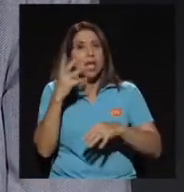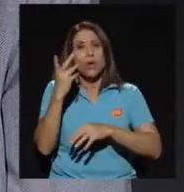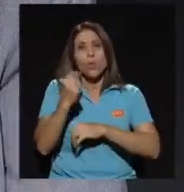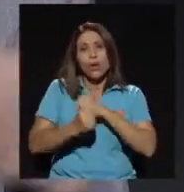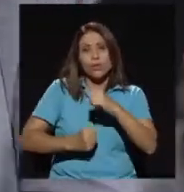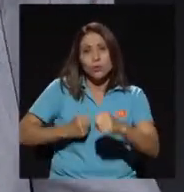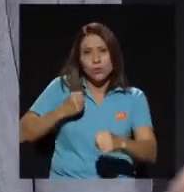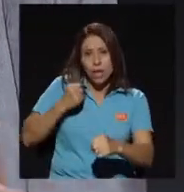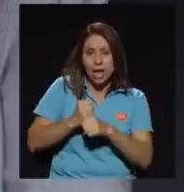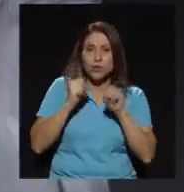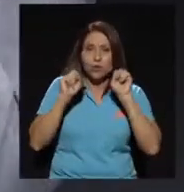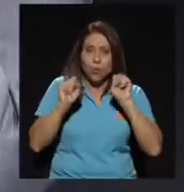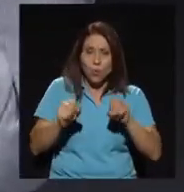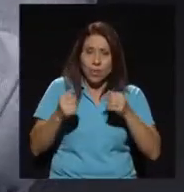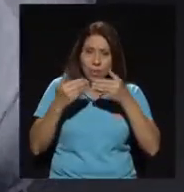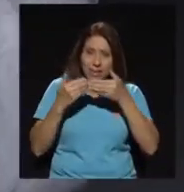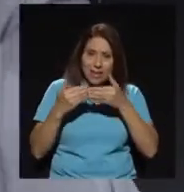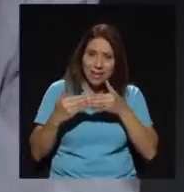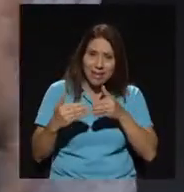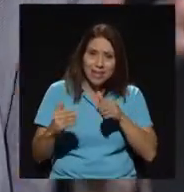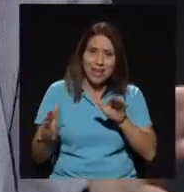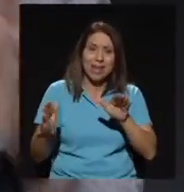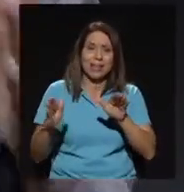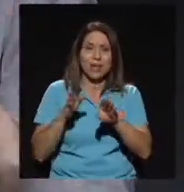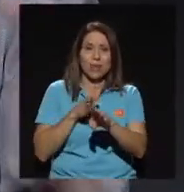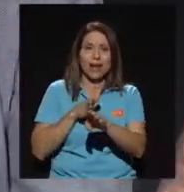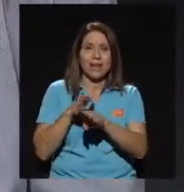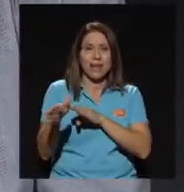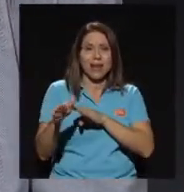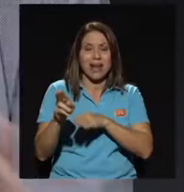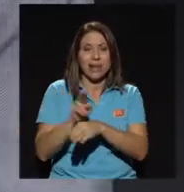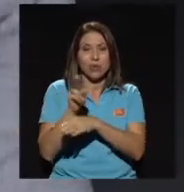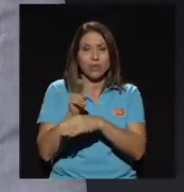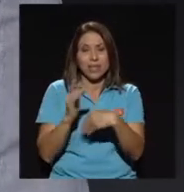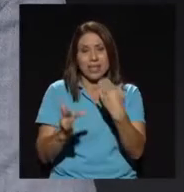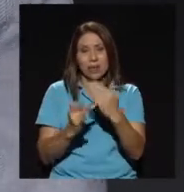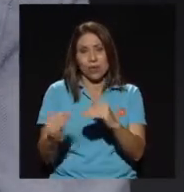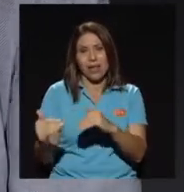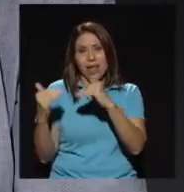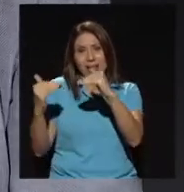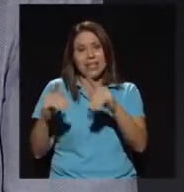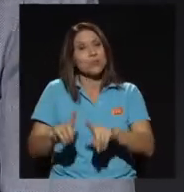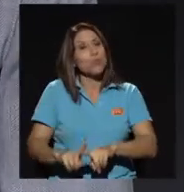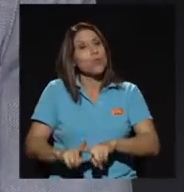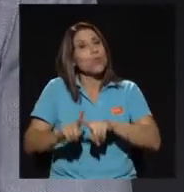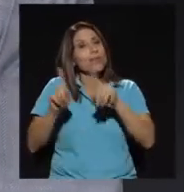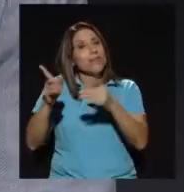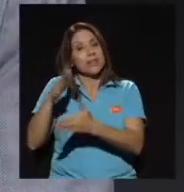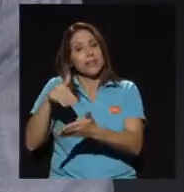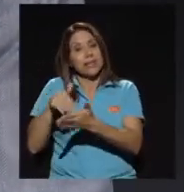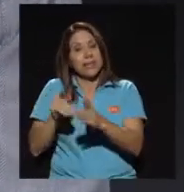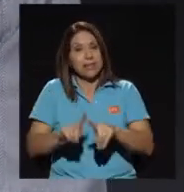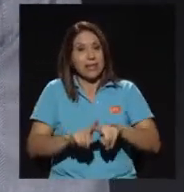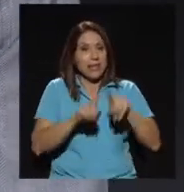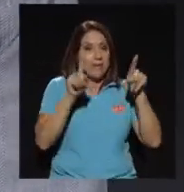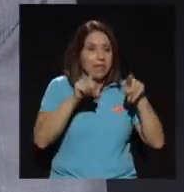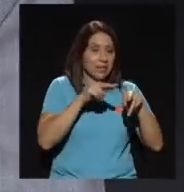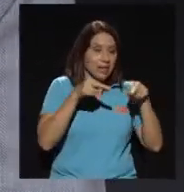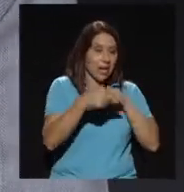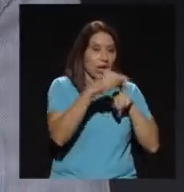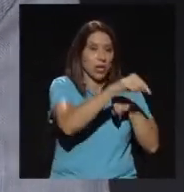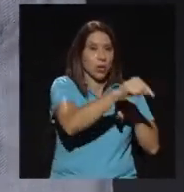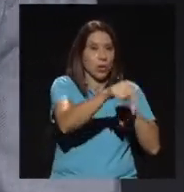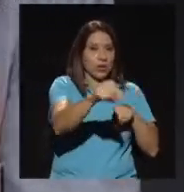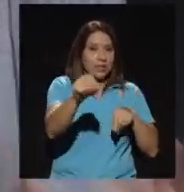a una carrera, digamos, que use alta tecnología, es muy distinto en las regiones que en el nivel central. Entonces, hay condiciones